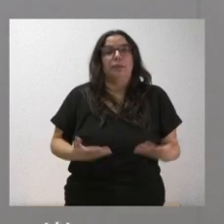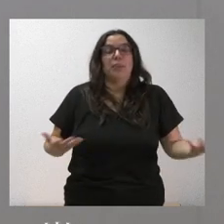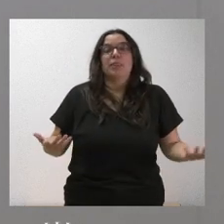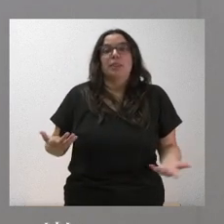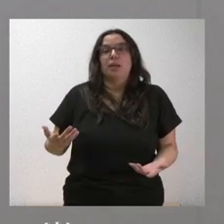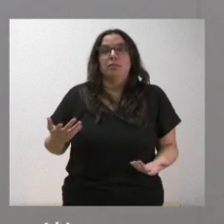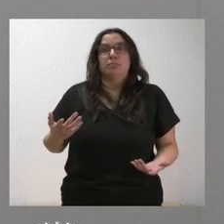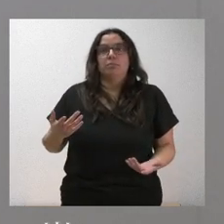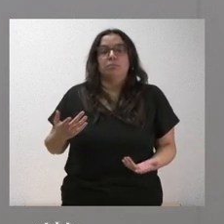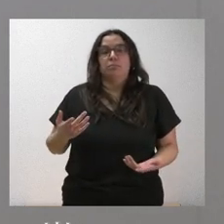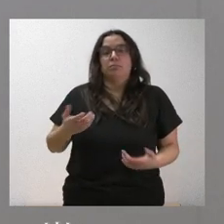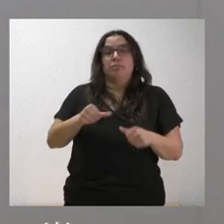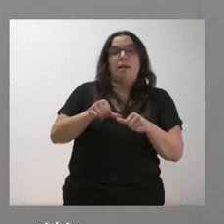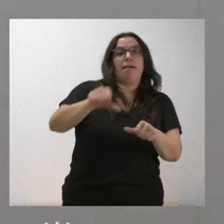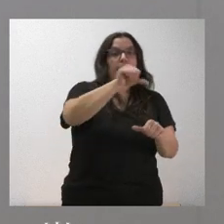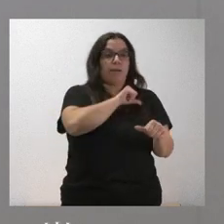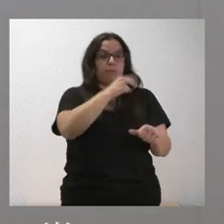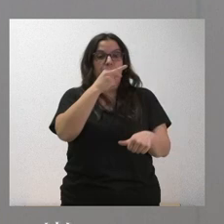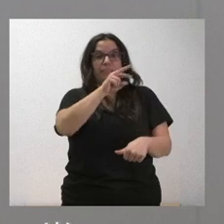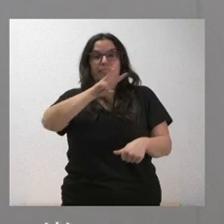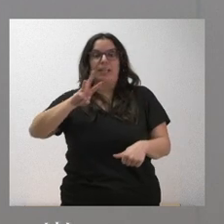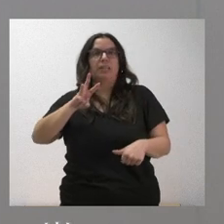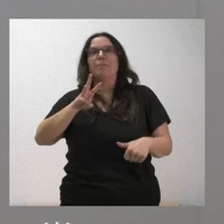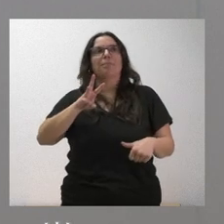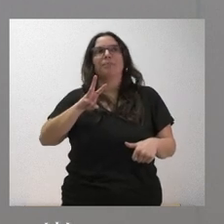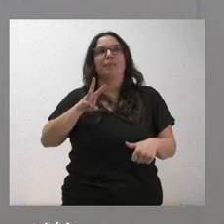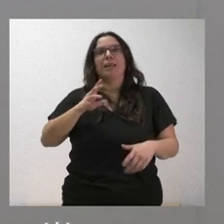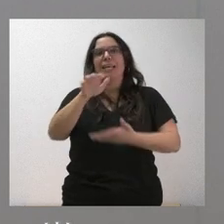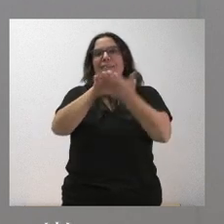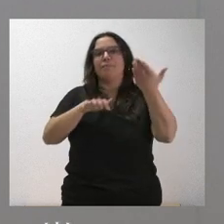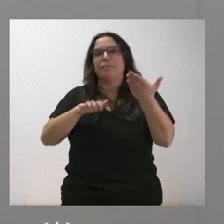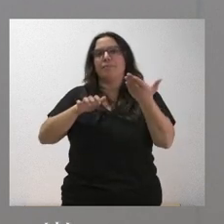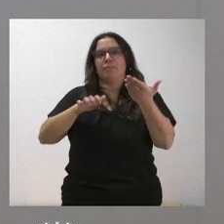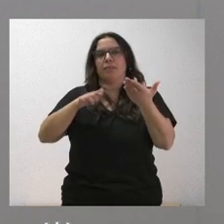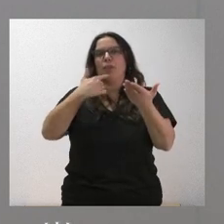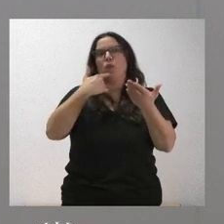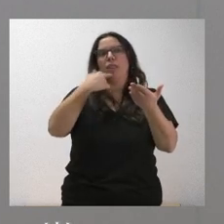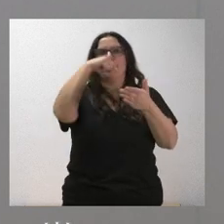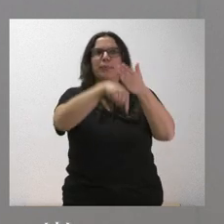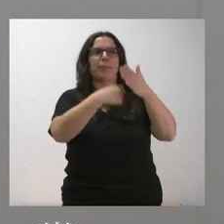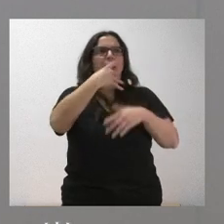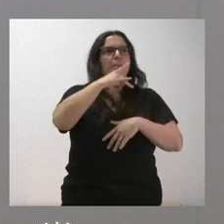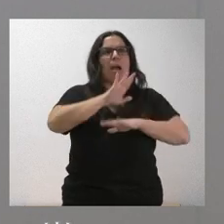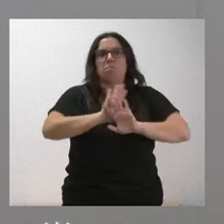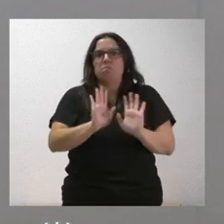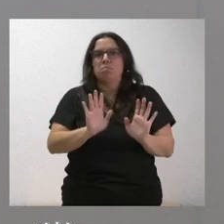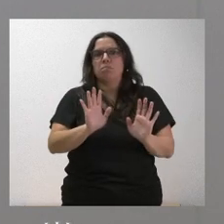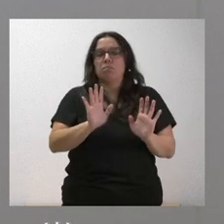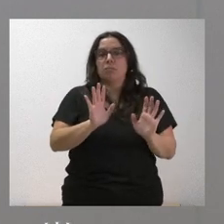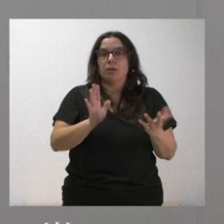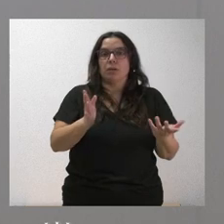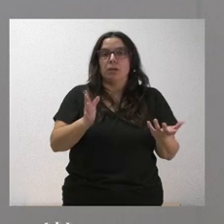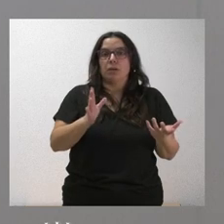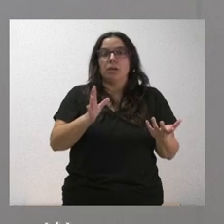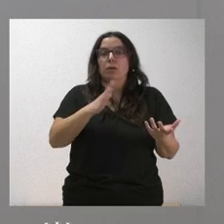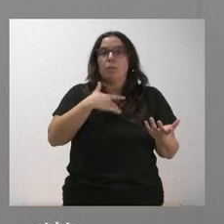volviendo para atrás lo del año 23 no se entra en el fondo del asunto que lógicamente es posible porque se ha hecho otras